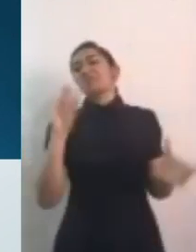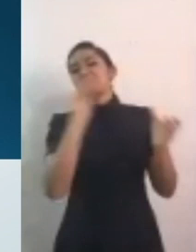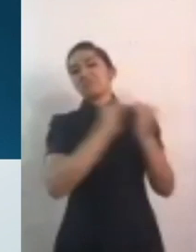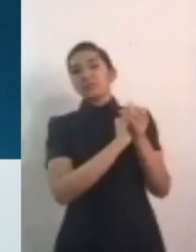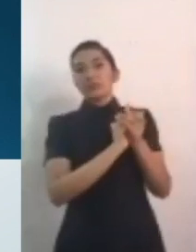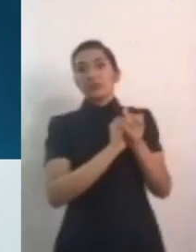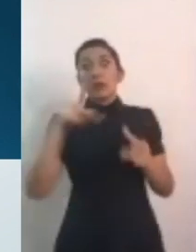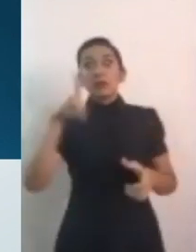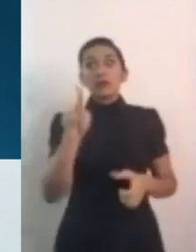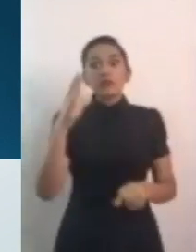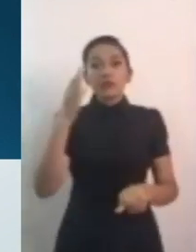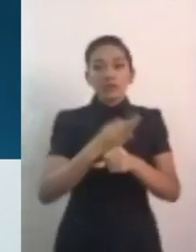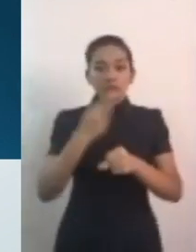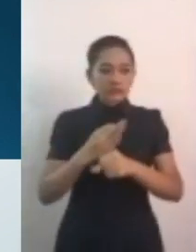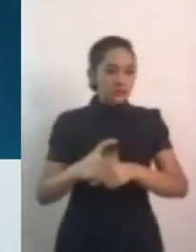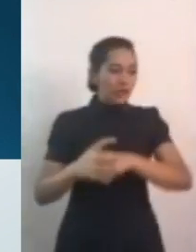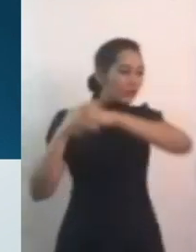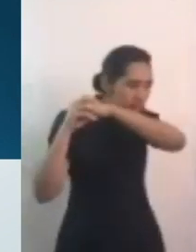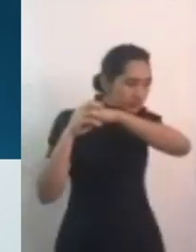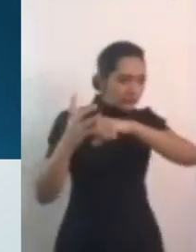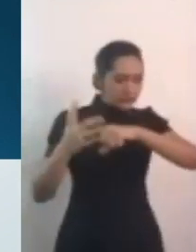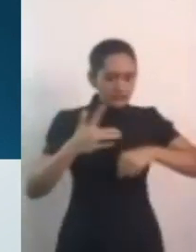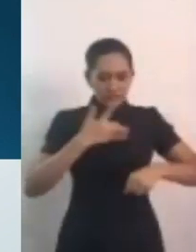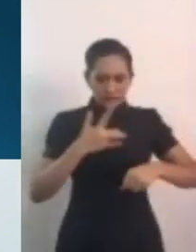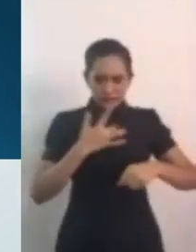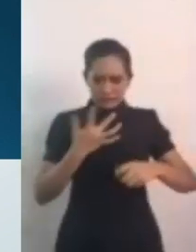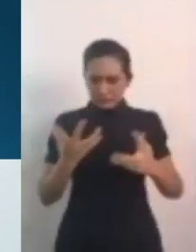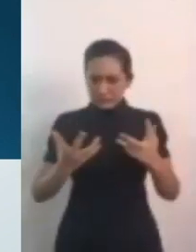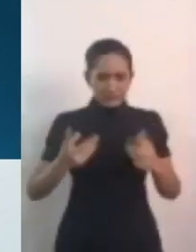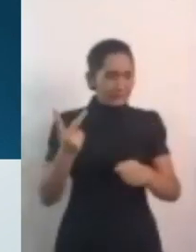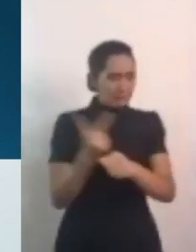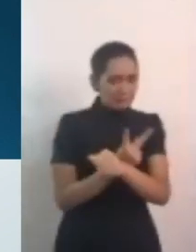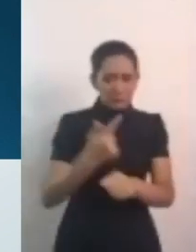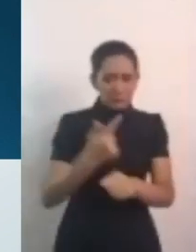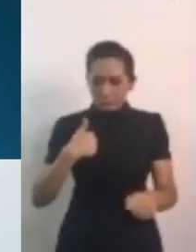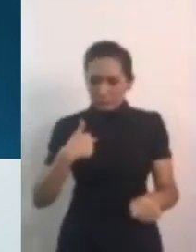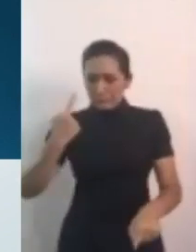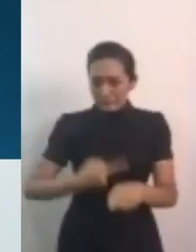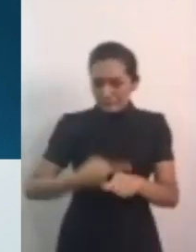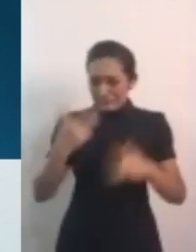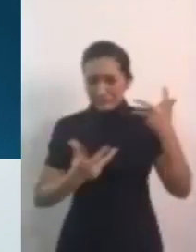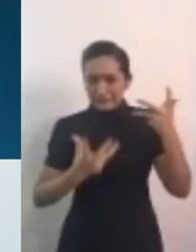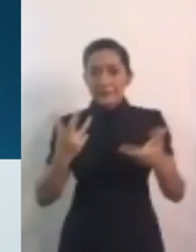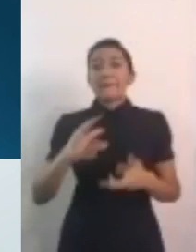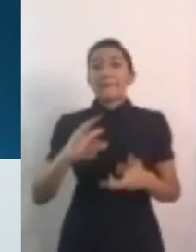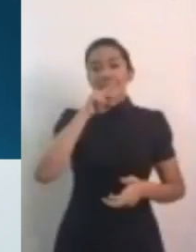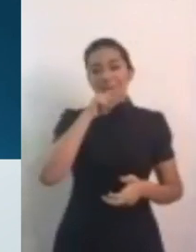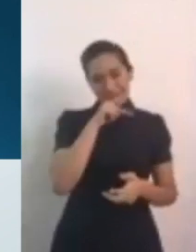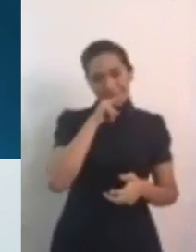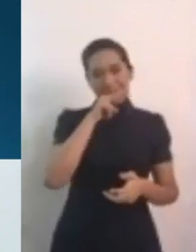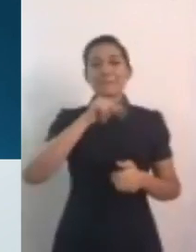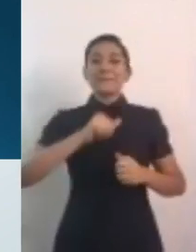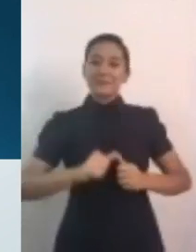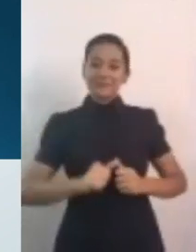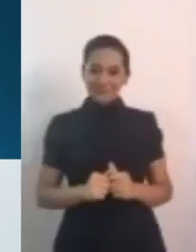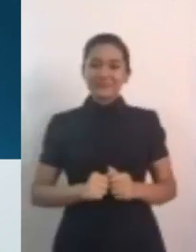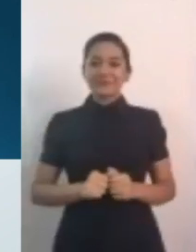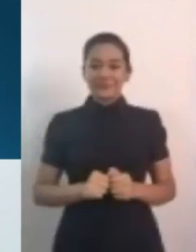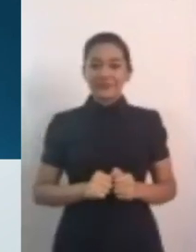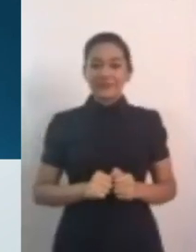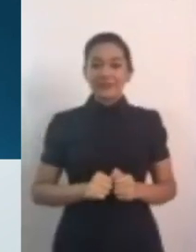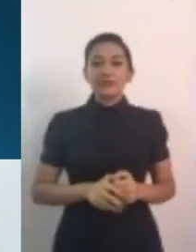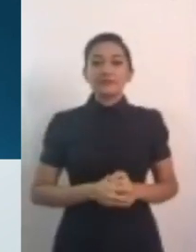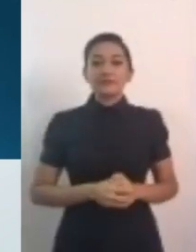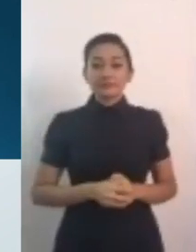dificultad para respirar. En estas condiciones se sienten muy intensas y también se pueden sentir muy duraderas.